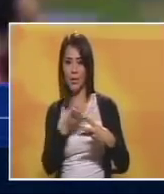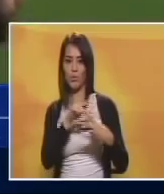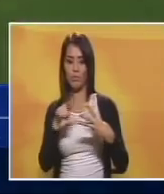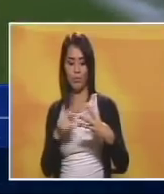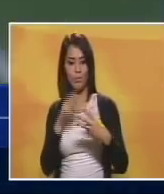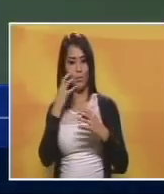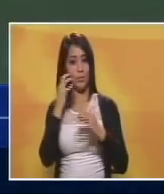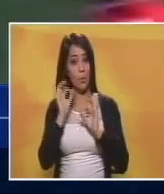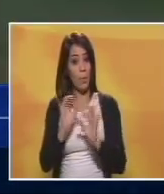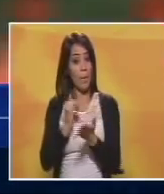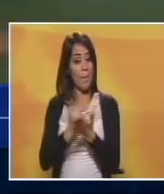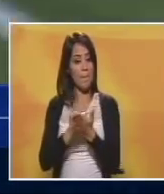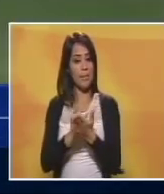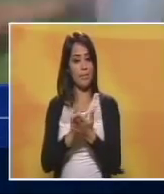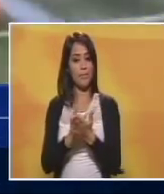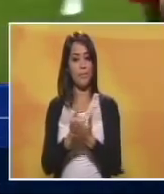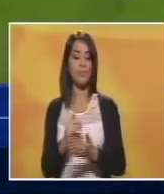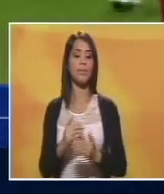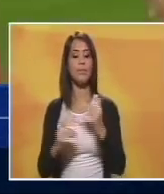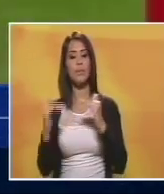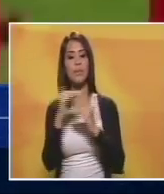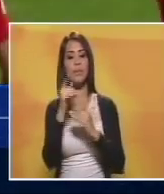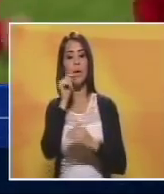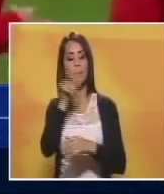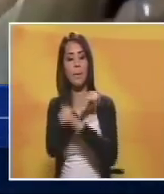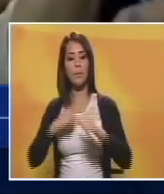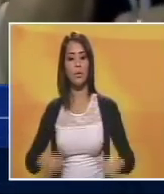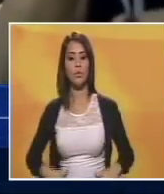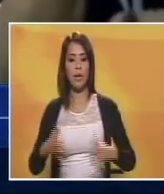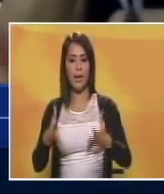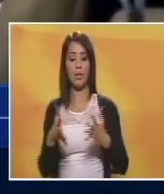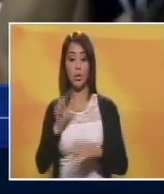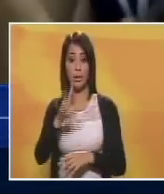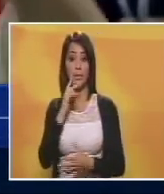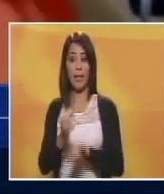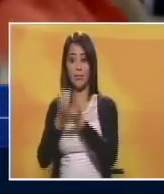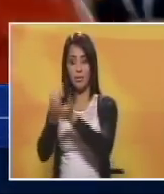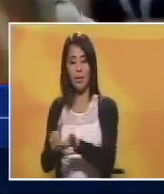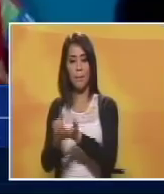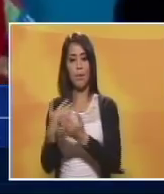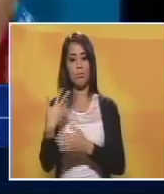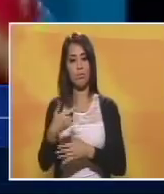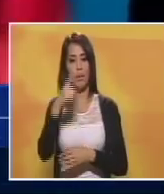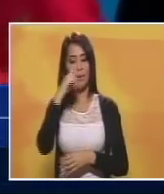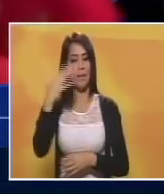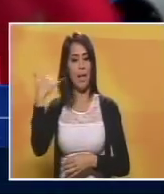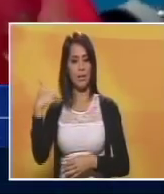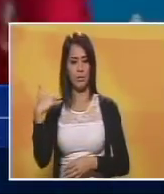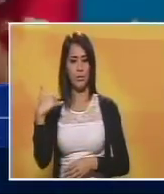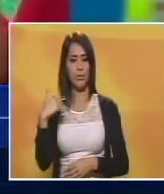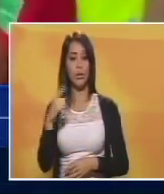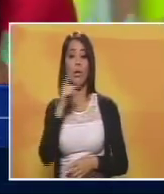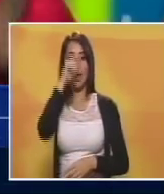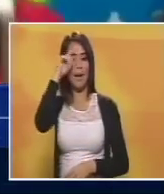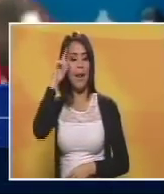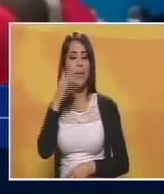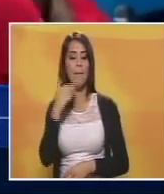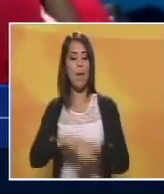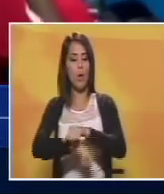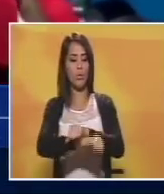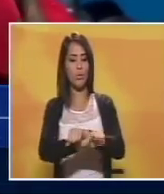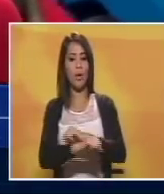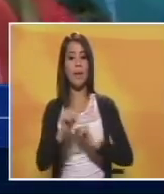La FIFA anunció el trío de finalistas para el premio The Best al mejor jugador del año y no está Lionel Messi. Cristiano